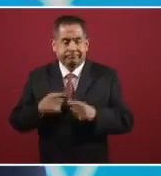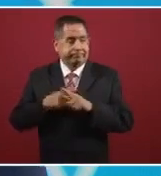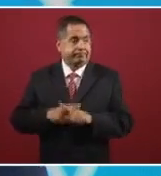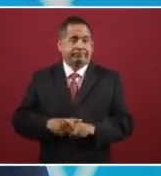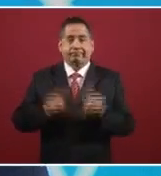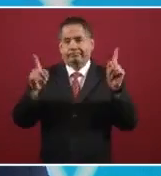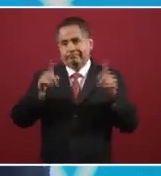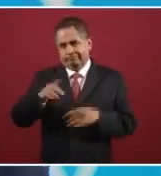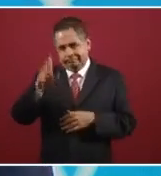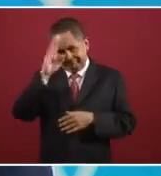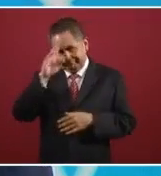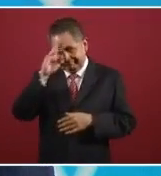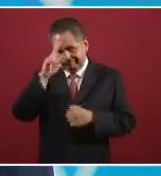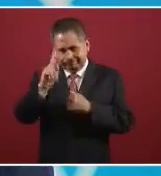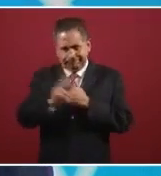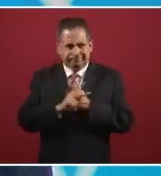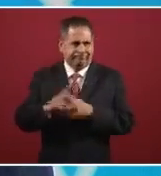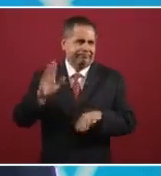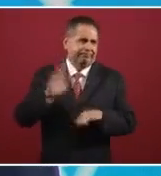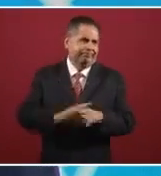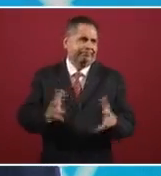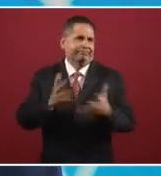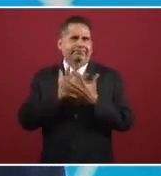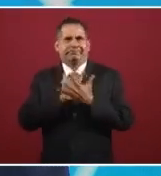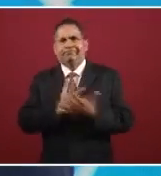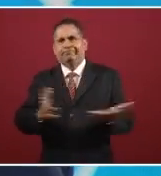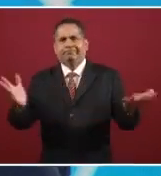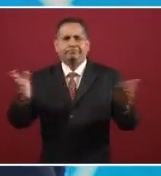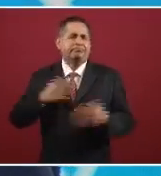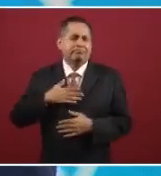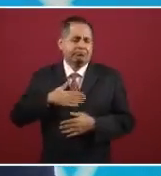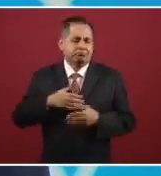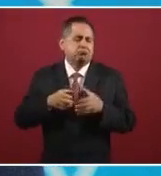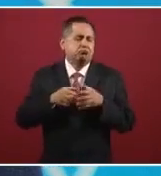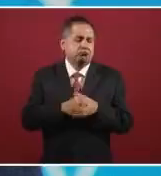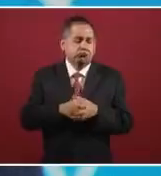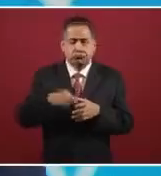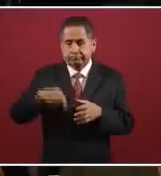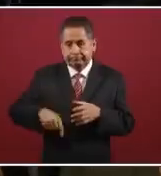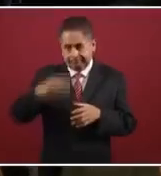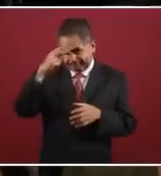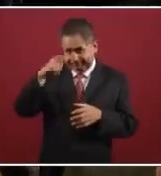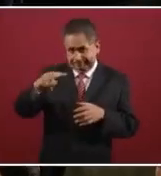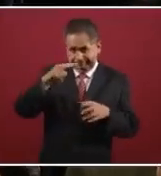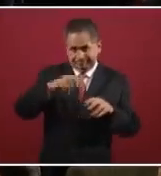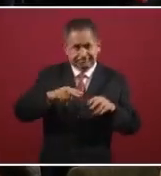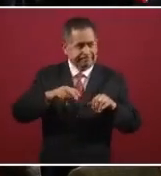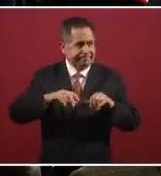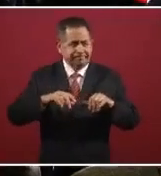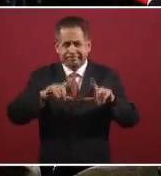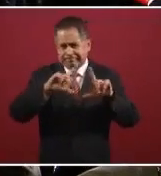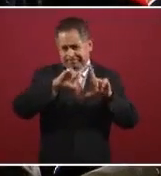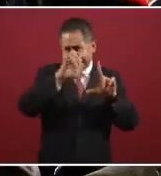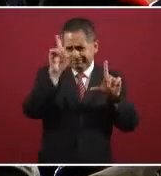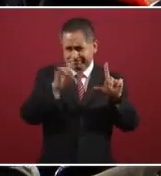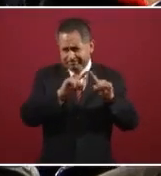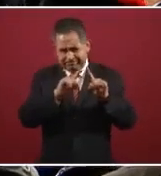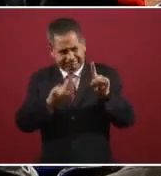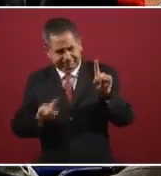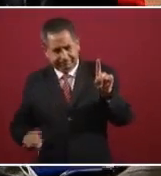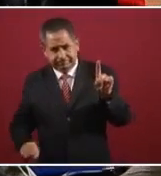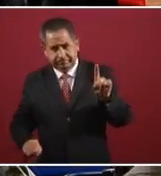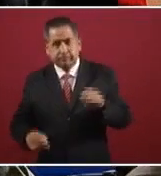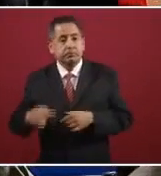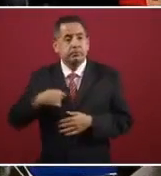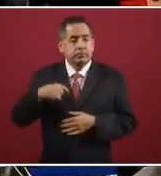ustedes tienen por delante es enorme, es enorme. La geografía es enorme. Nosotros podemos recorrer el punto más lejano del país